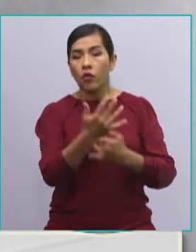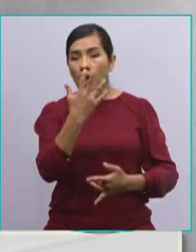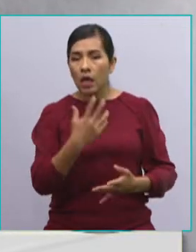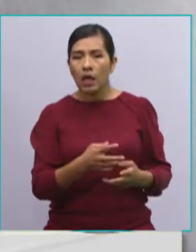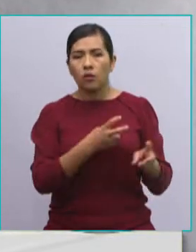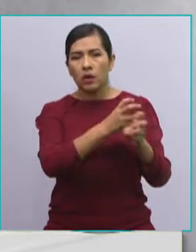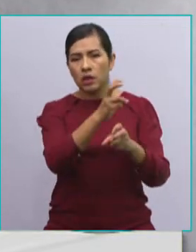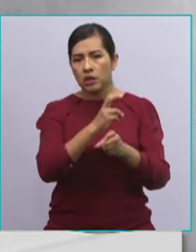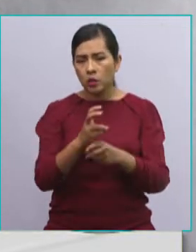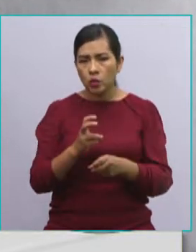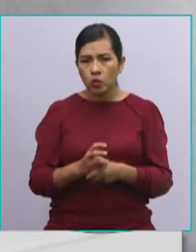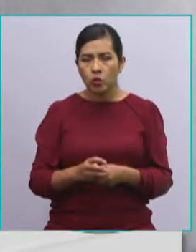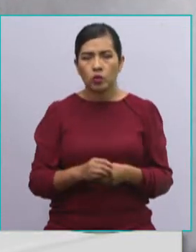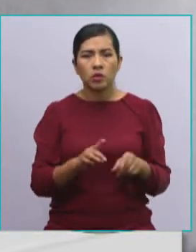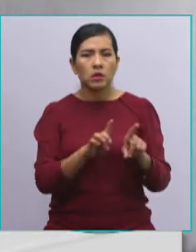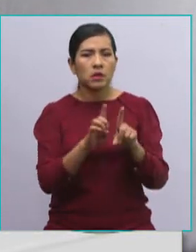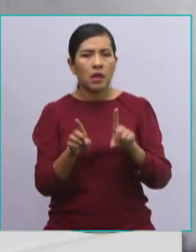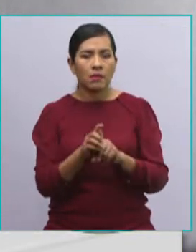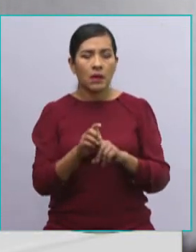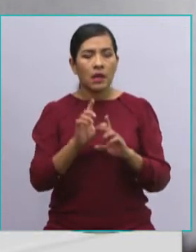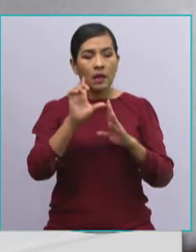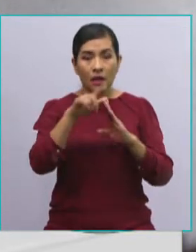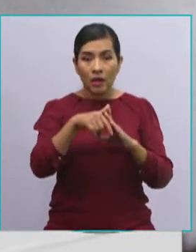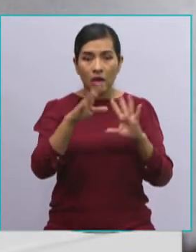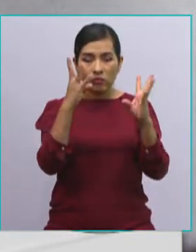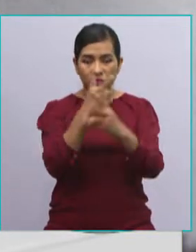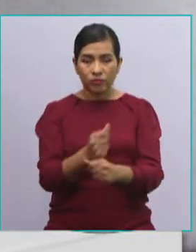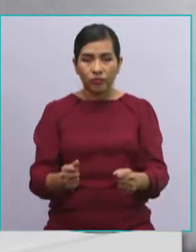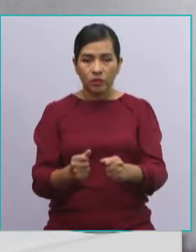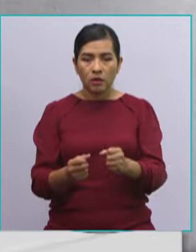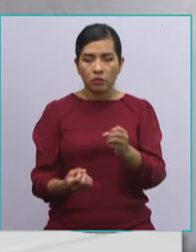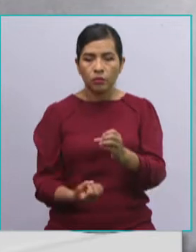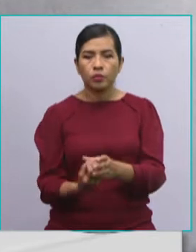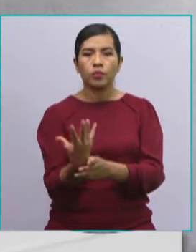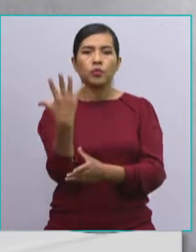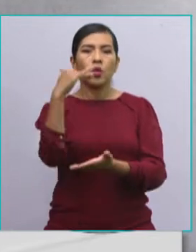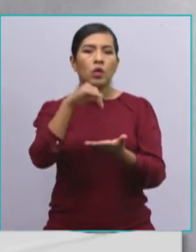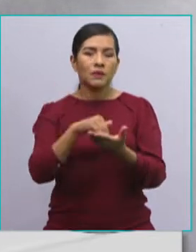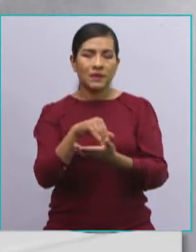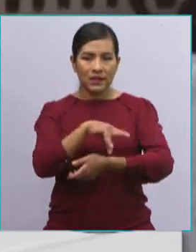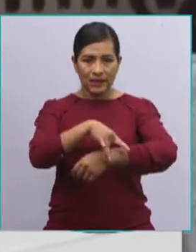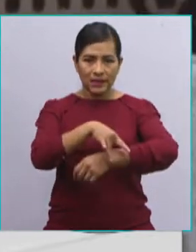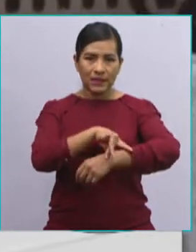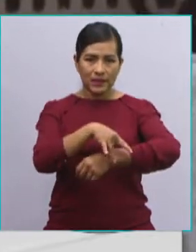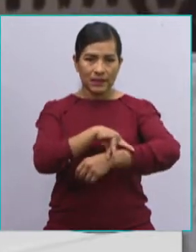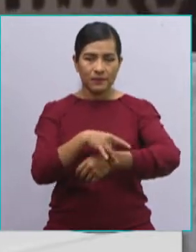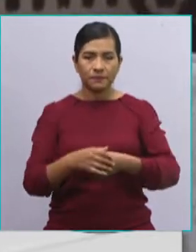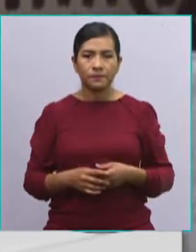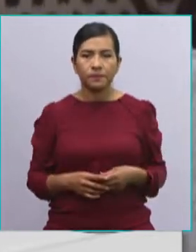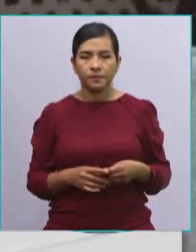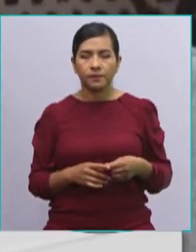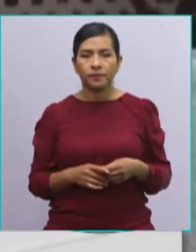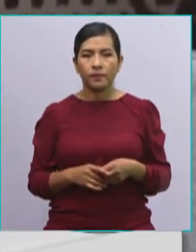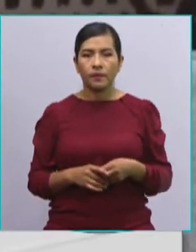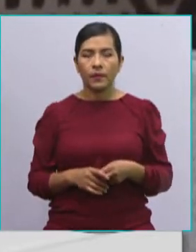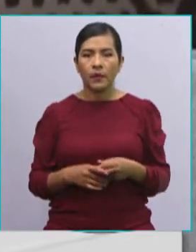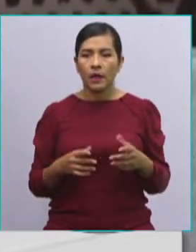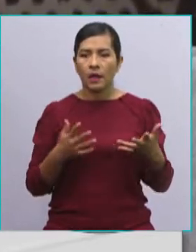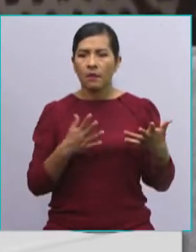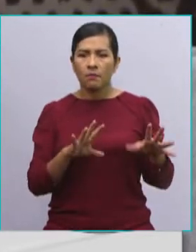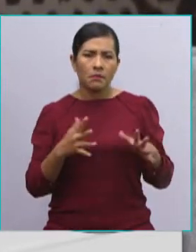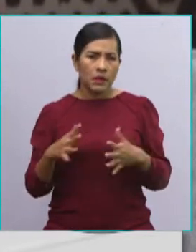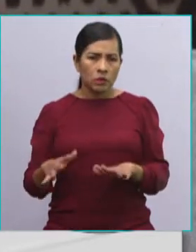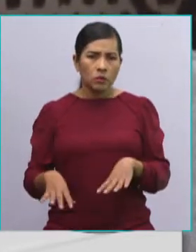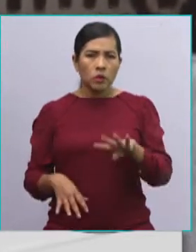y también con el renacer de la tierra por así decirlo son más o